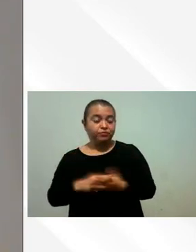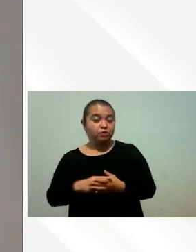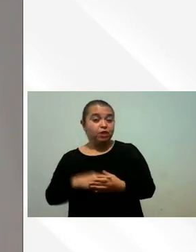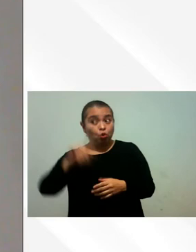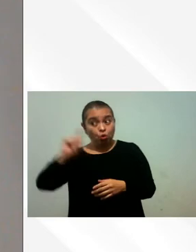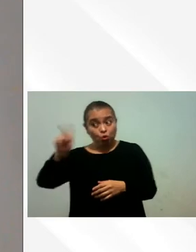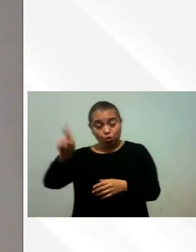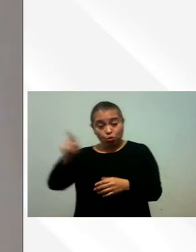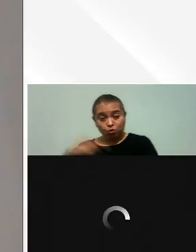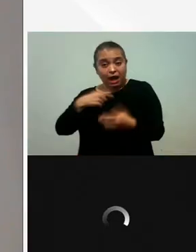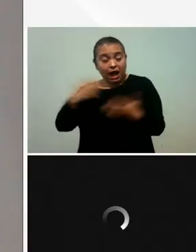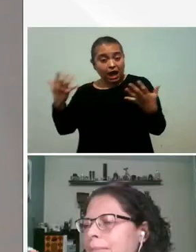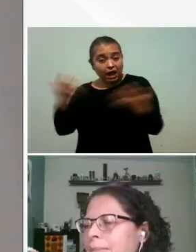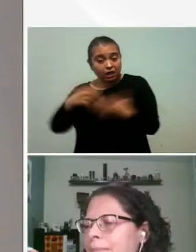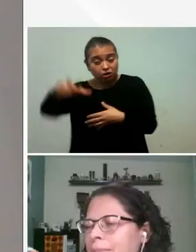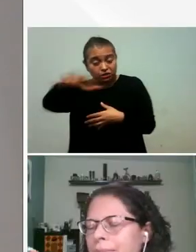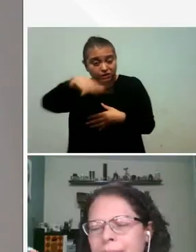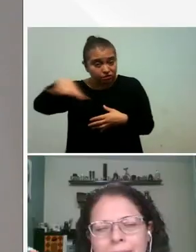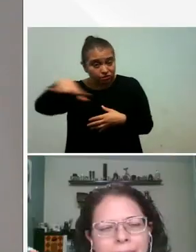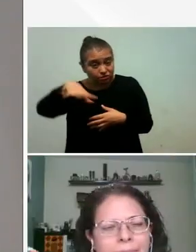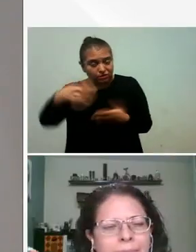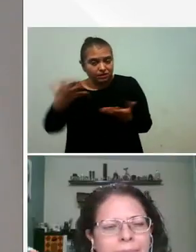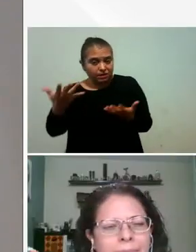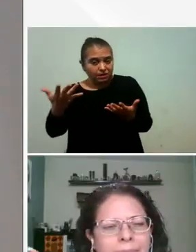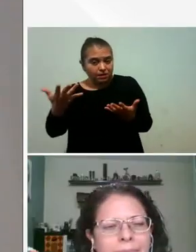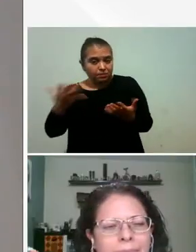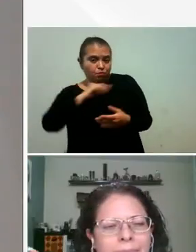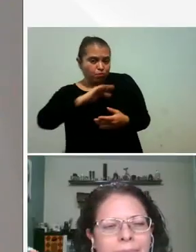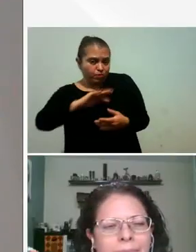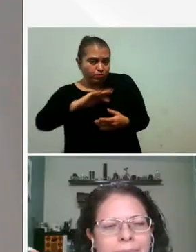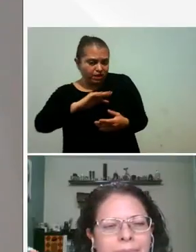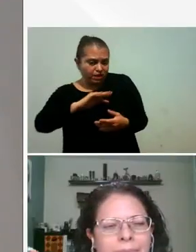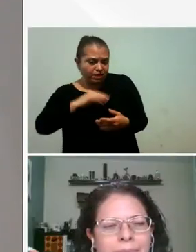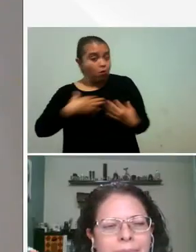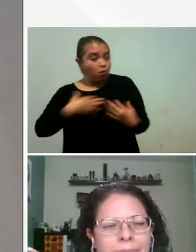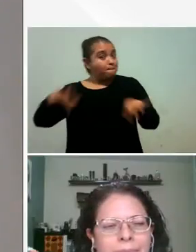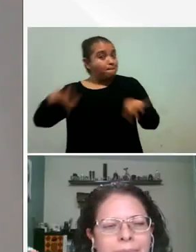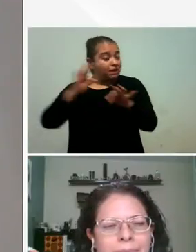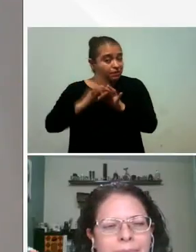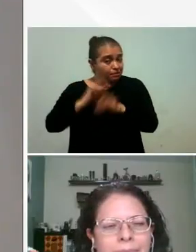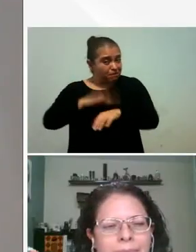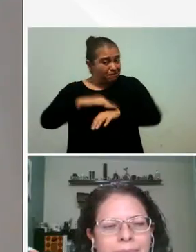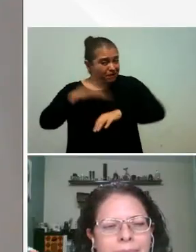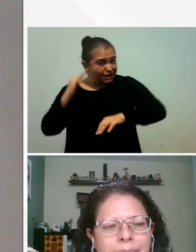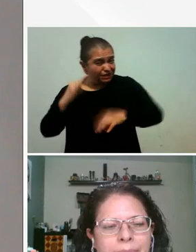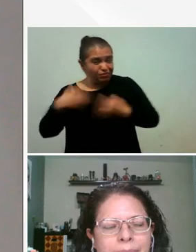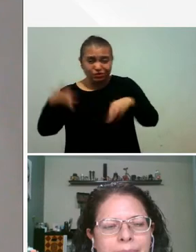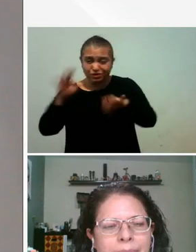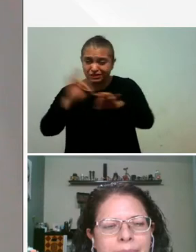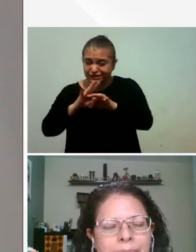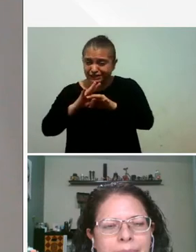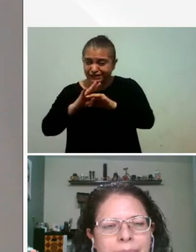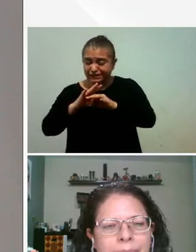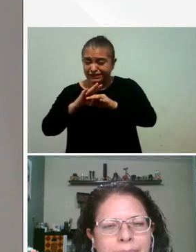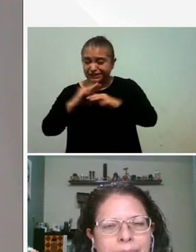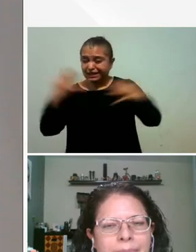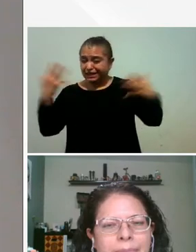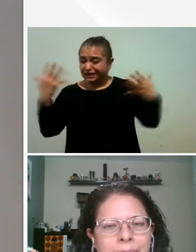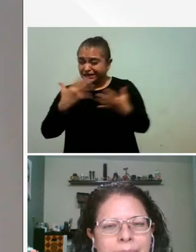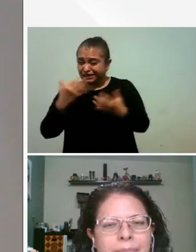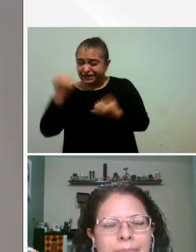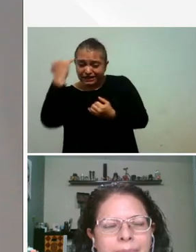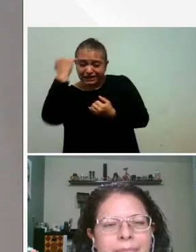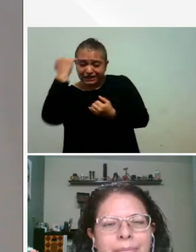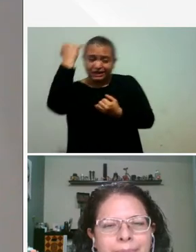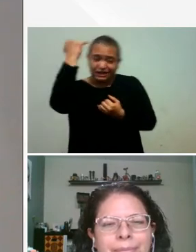suceder en sus espacios. Pero lo más importante es que sepan que todo el potencial de crear está en nosotros y que lo pueden